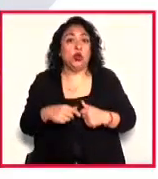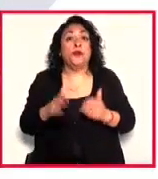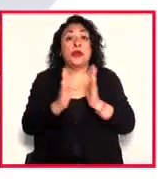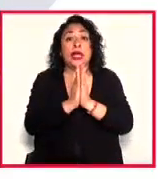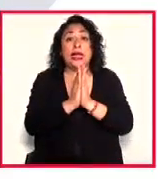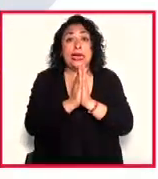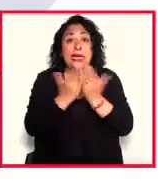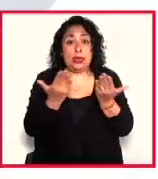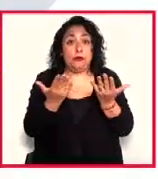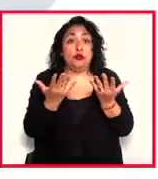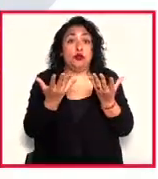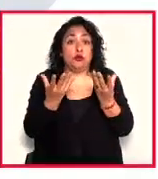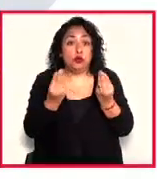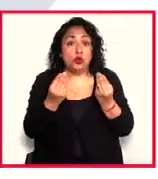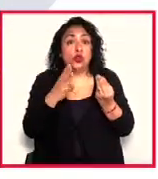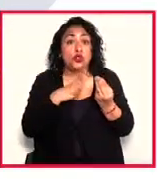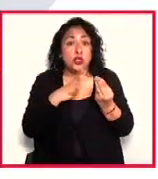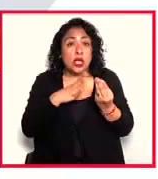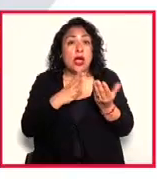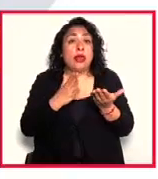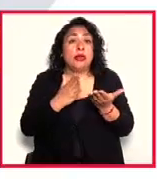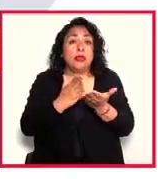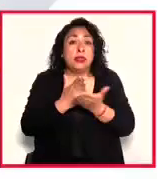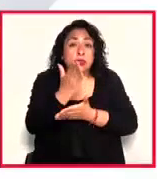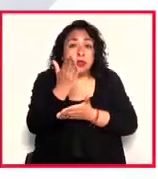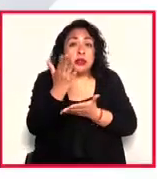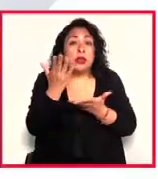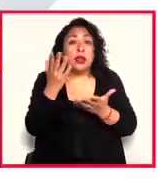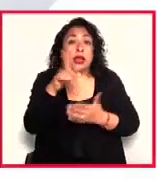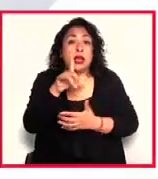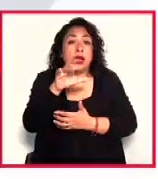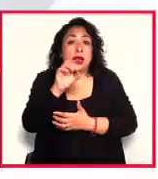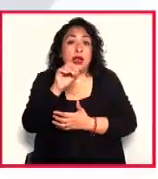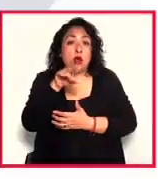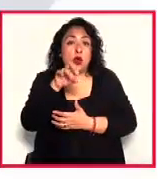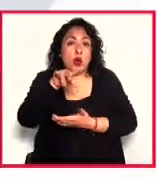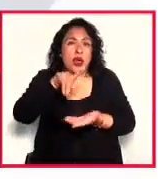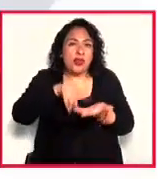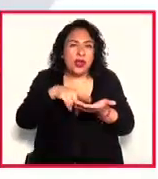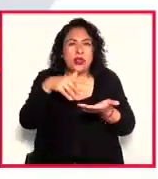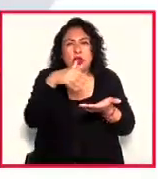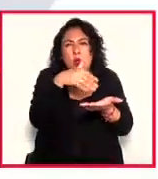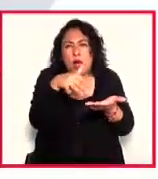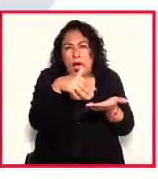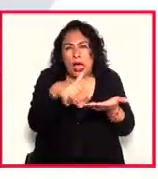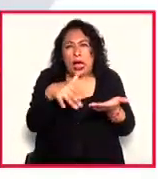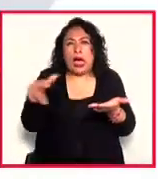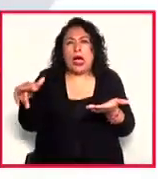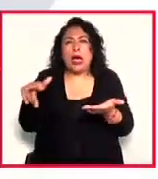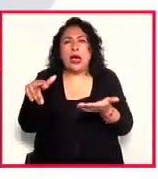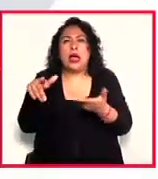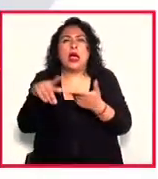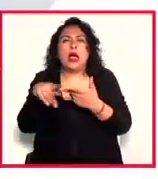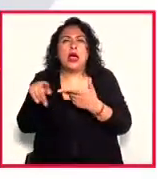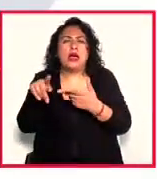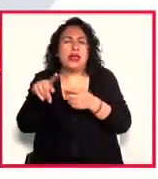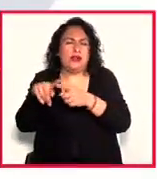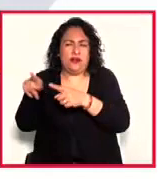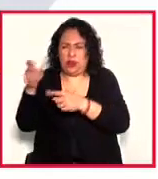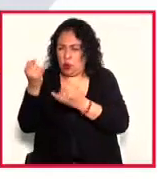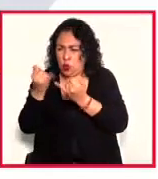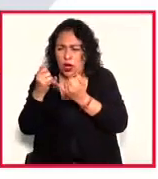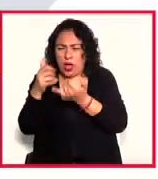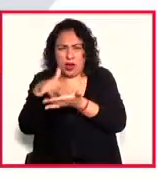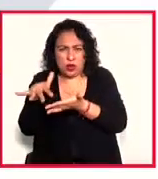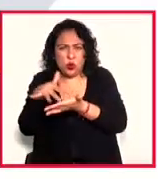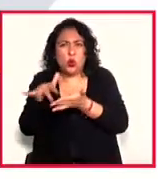estos tienen intervenciones, ya sean intervenciones que Leonora hizo en sus lecturas, que Emérico Chiquibay hizo en sus lecturas,